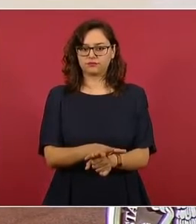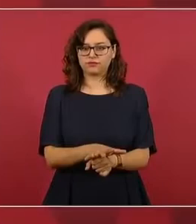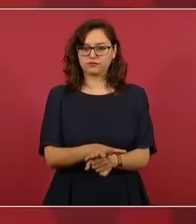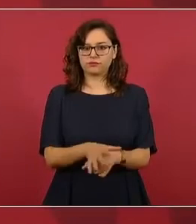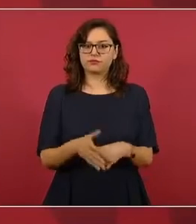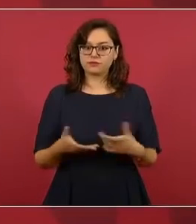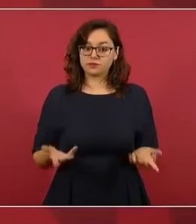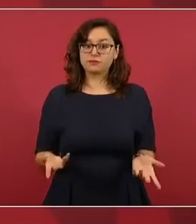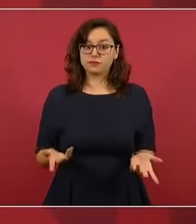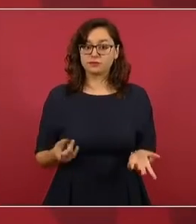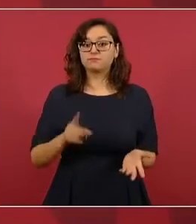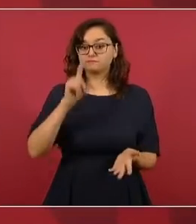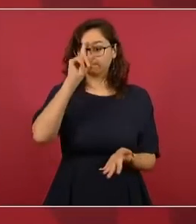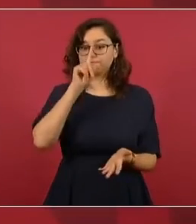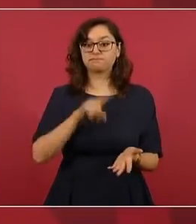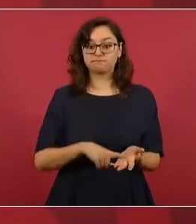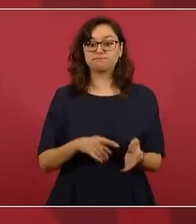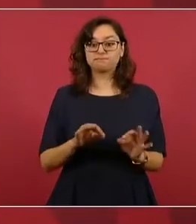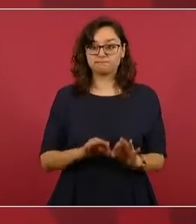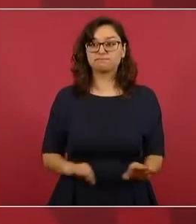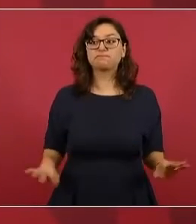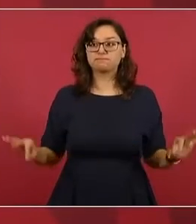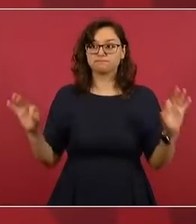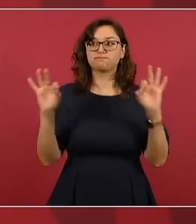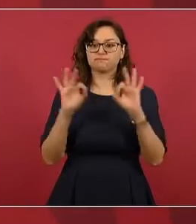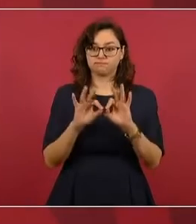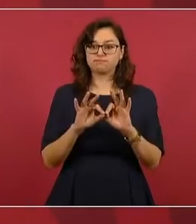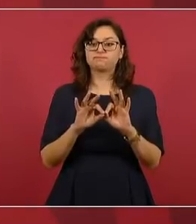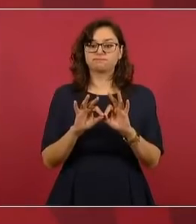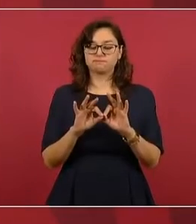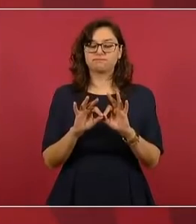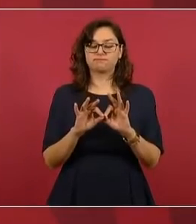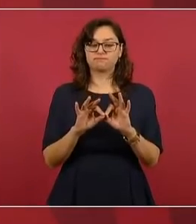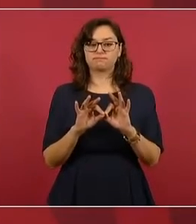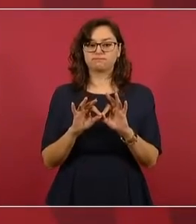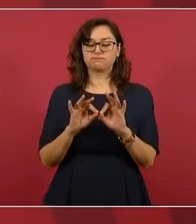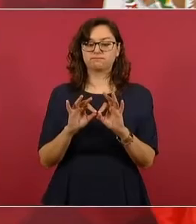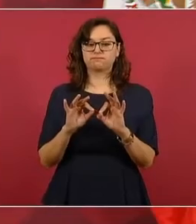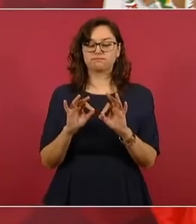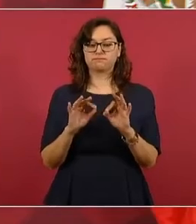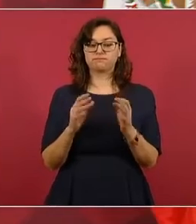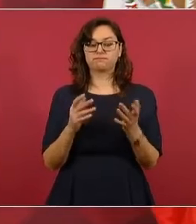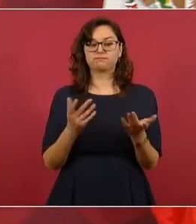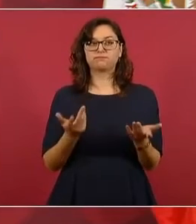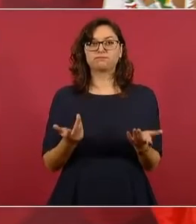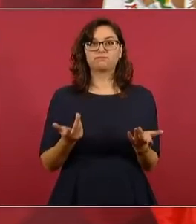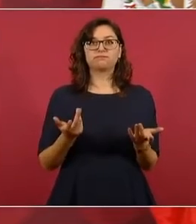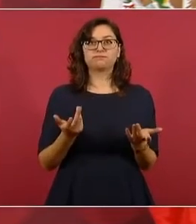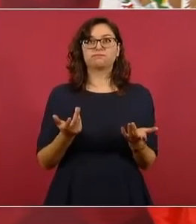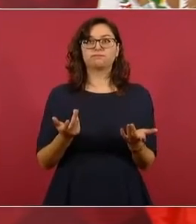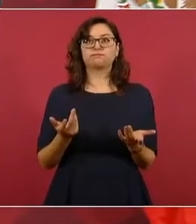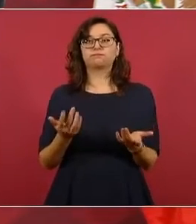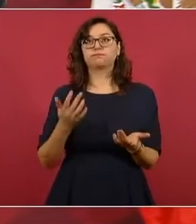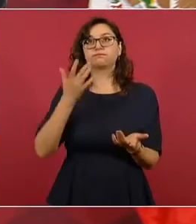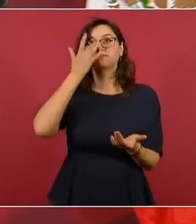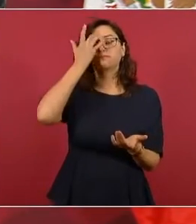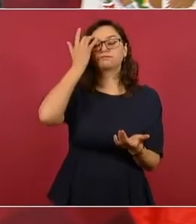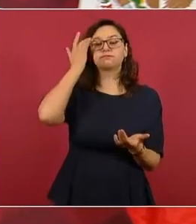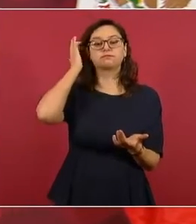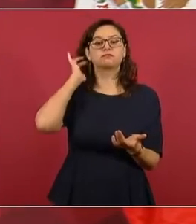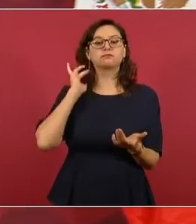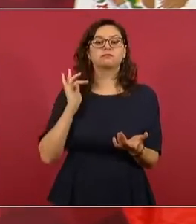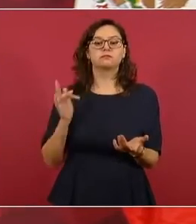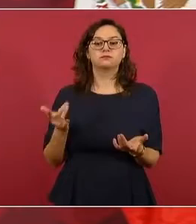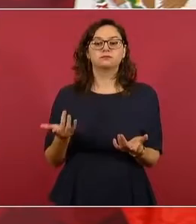Entonces, yo creo que sí es importante esto y no